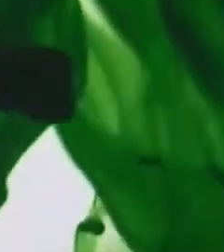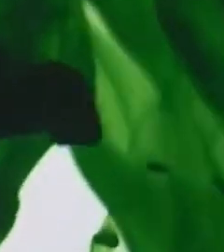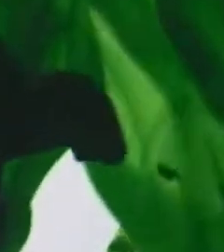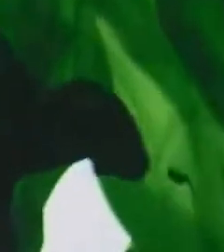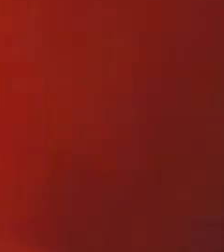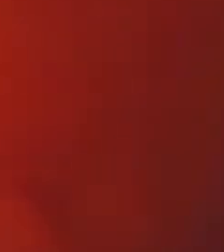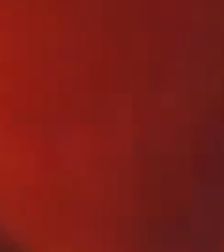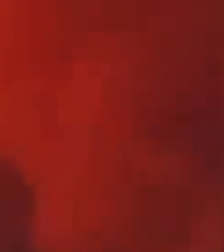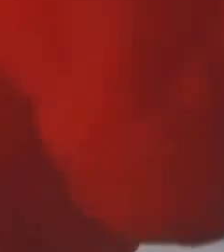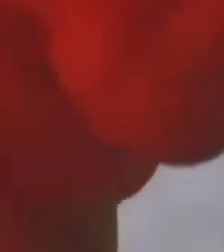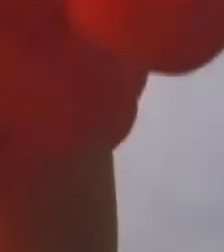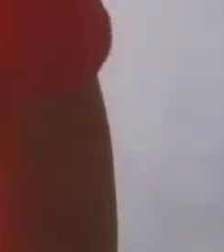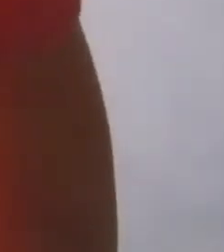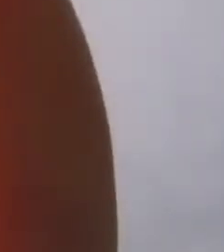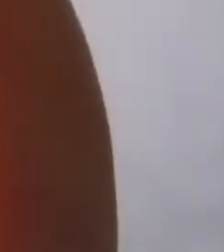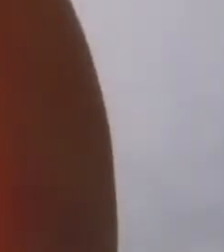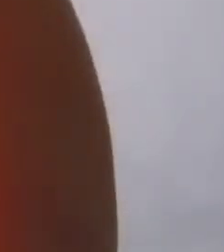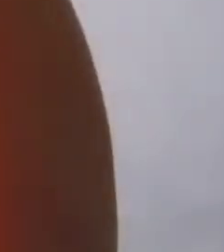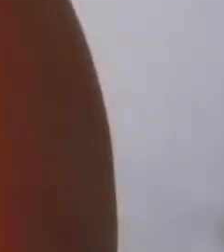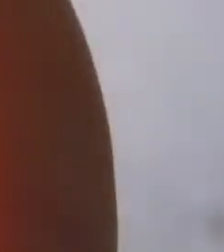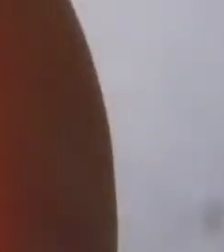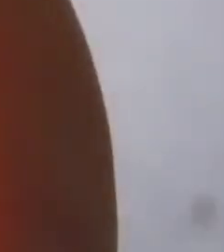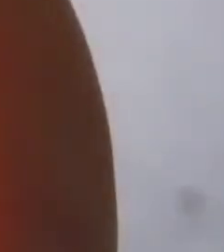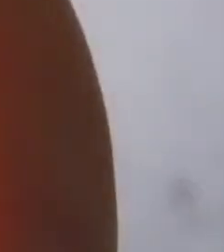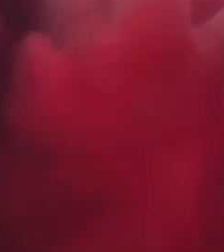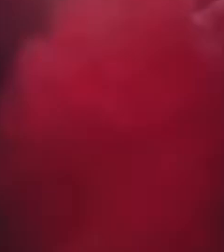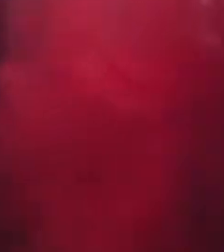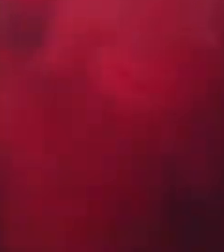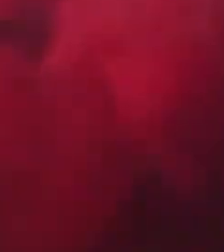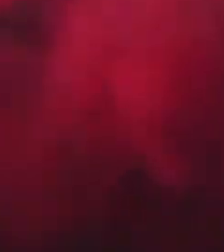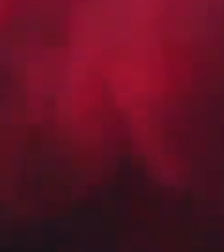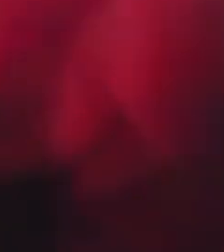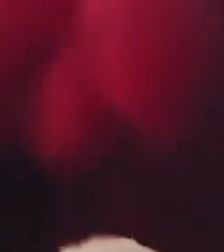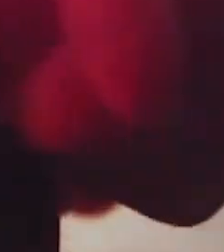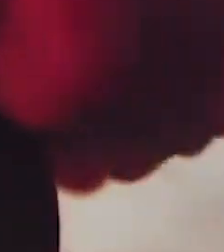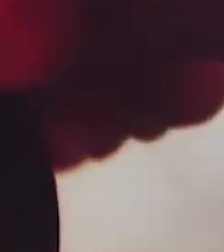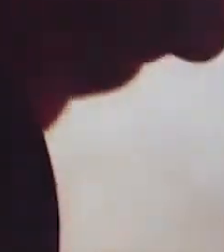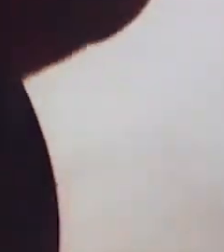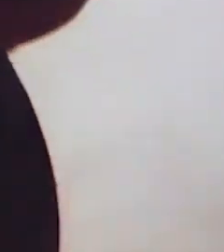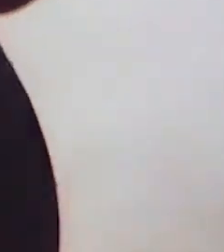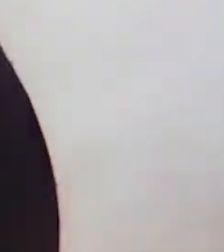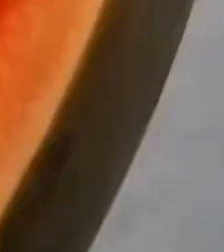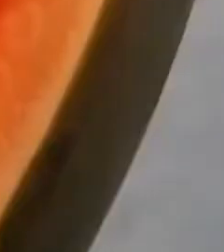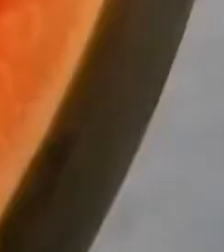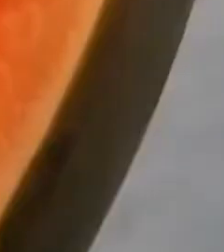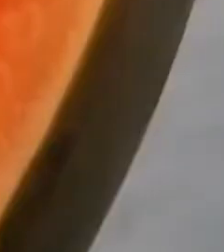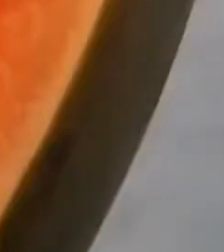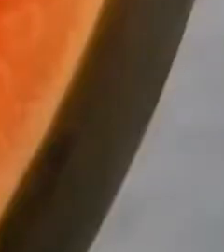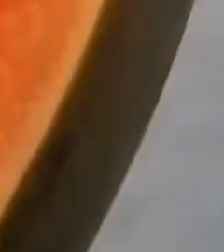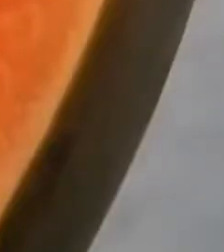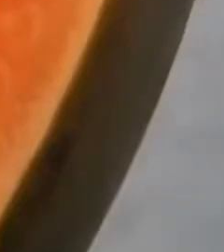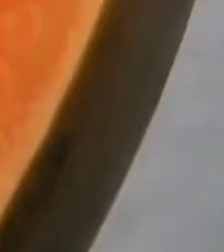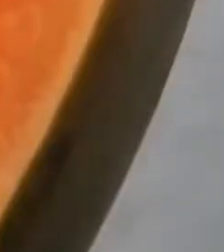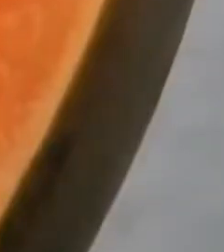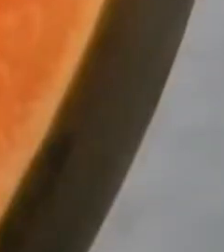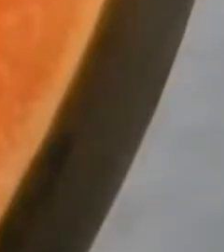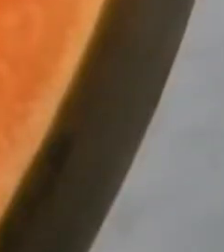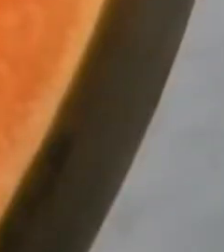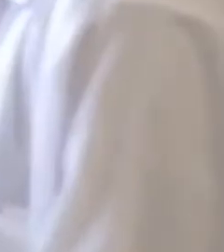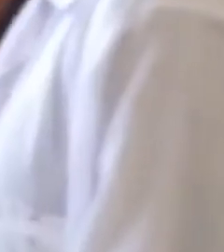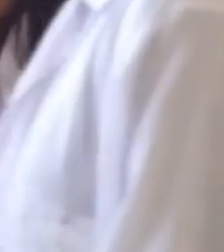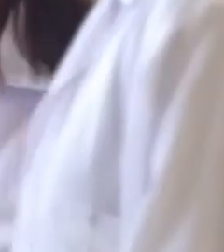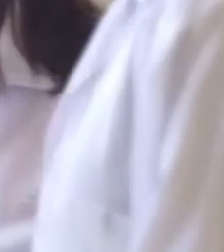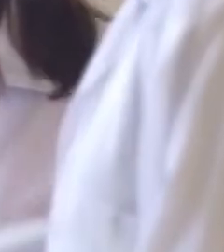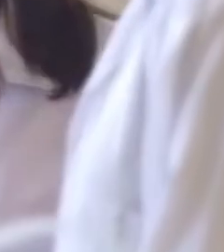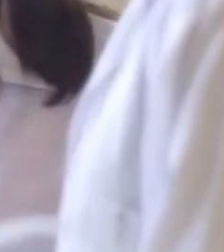salud. Estudio los pigmentos que se encuentran en las frutas y vegetales. Esto para dar alternativas y recomendaciones saludables a la